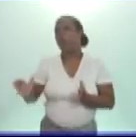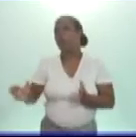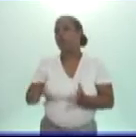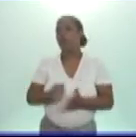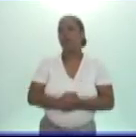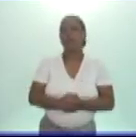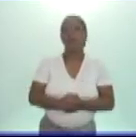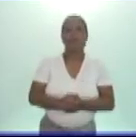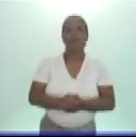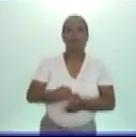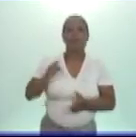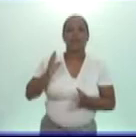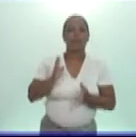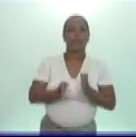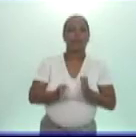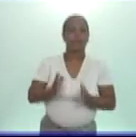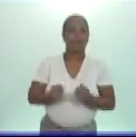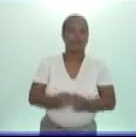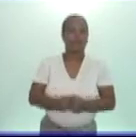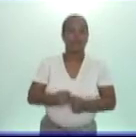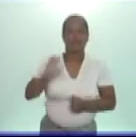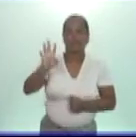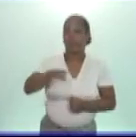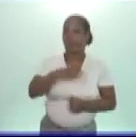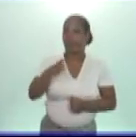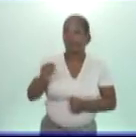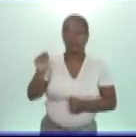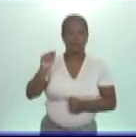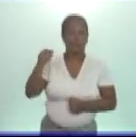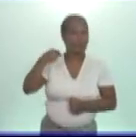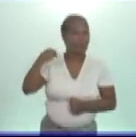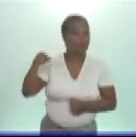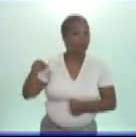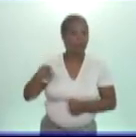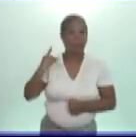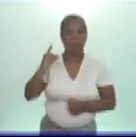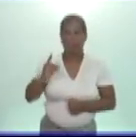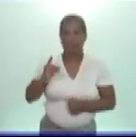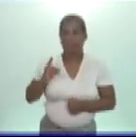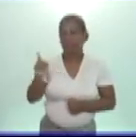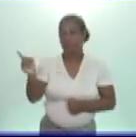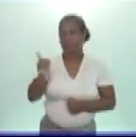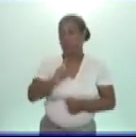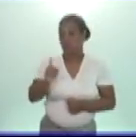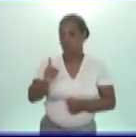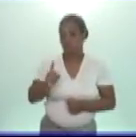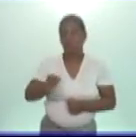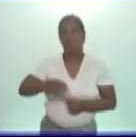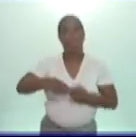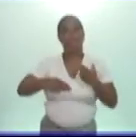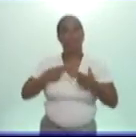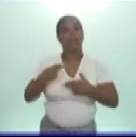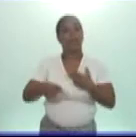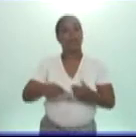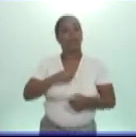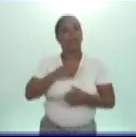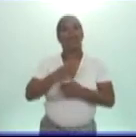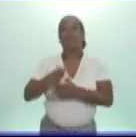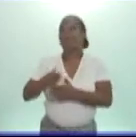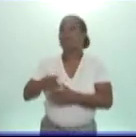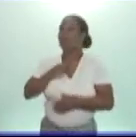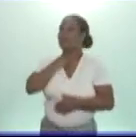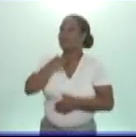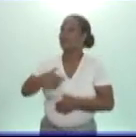es una tabla que no es para escribir el dato, sino para en una misma hacer varios ejercicios de conversión. Voy